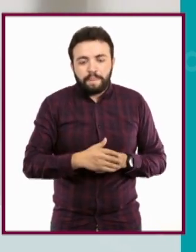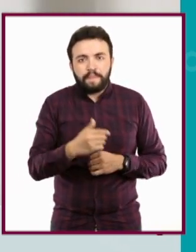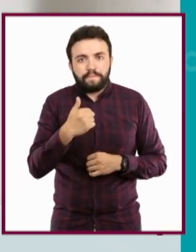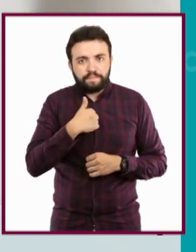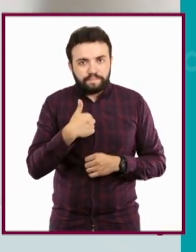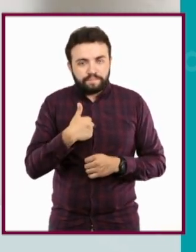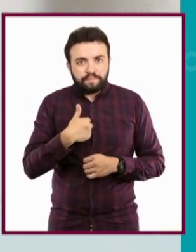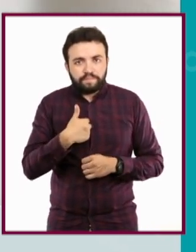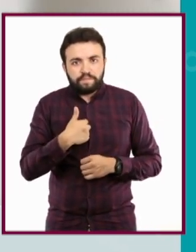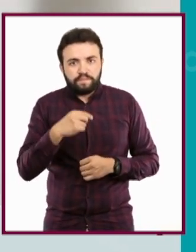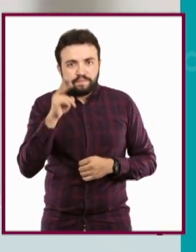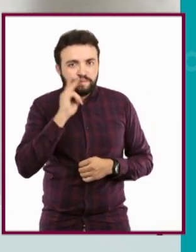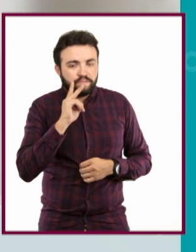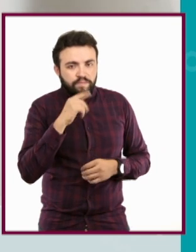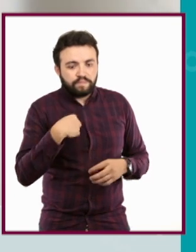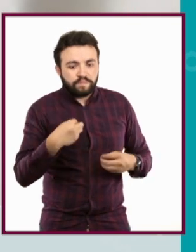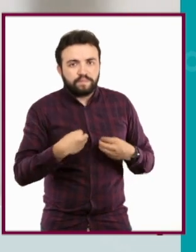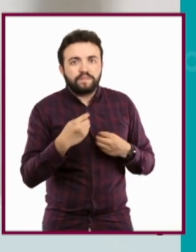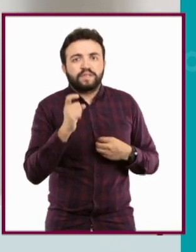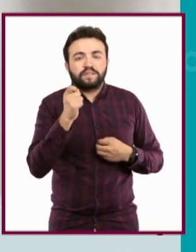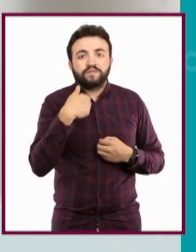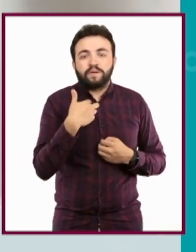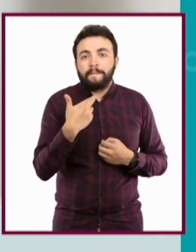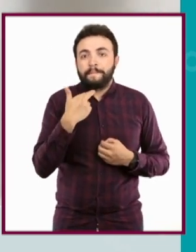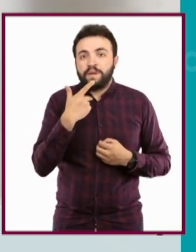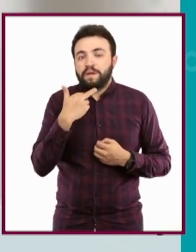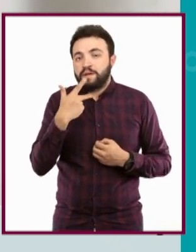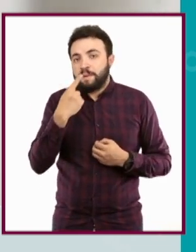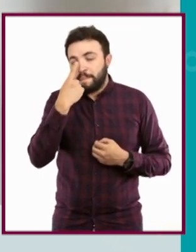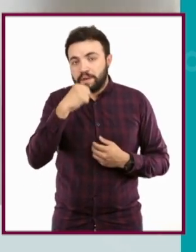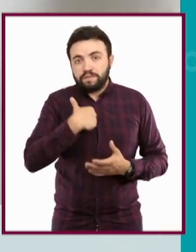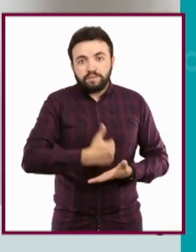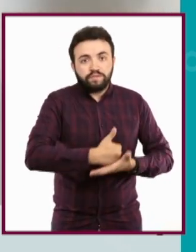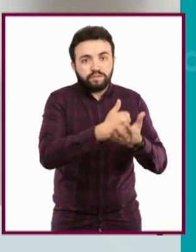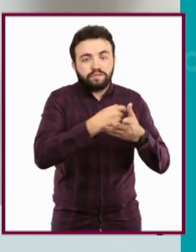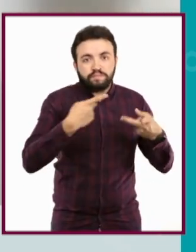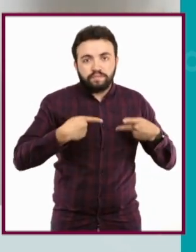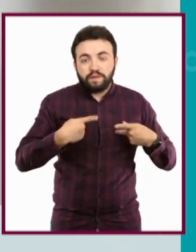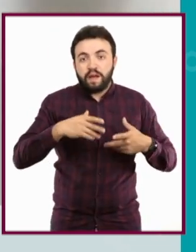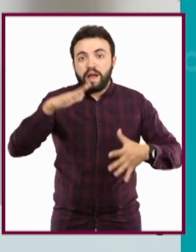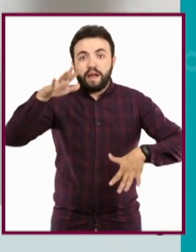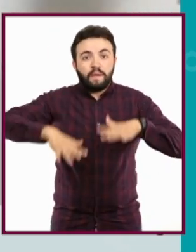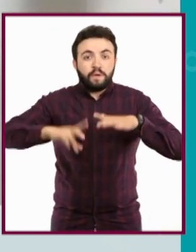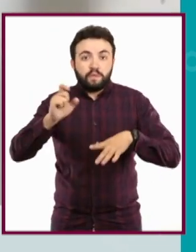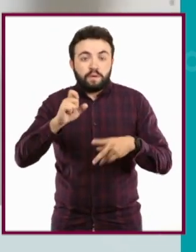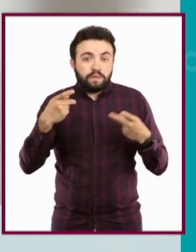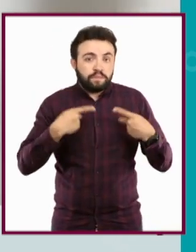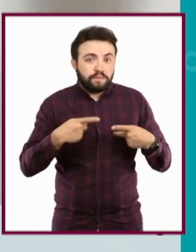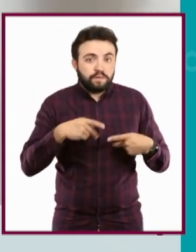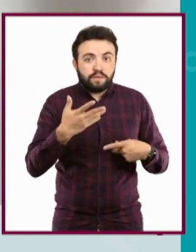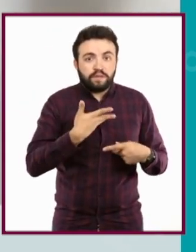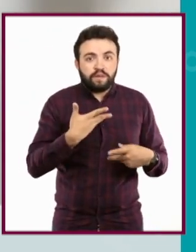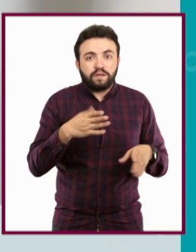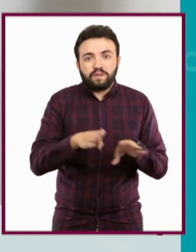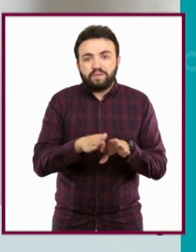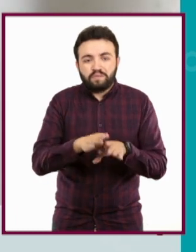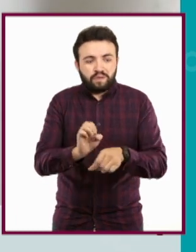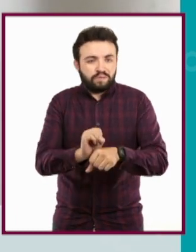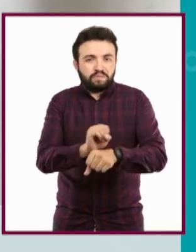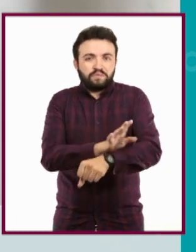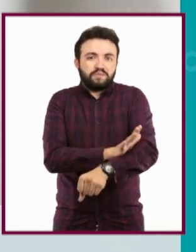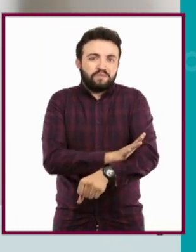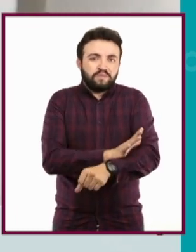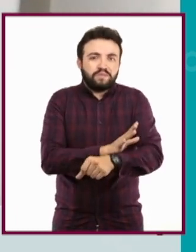de mi vida sería estar mejorando para ayudar a las personas. A veces cuando una persona se encuentra en cierto estado